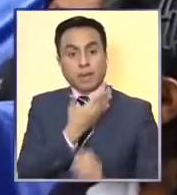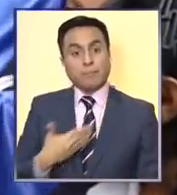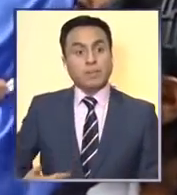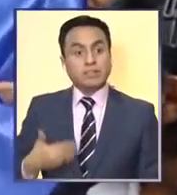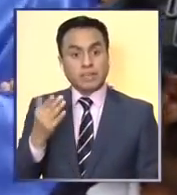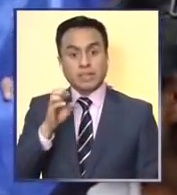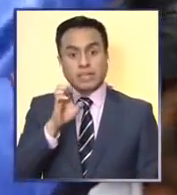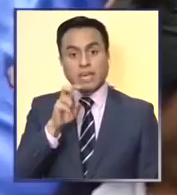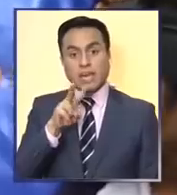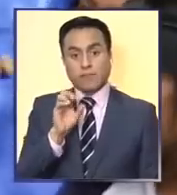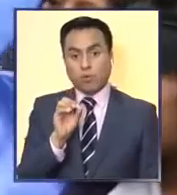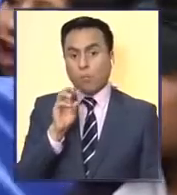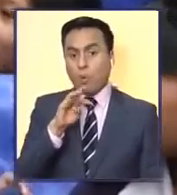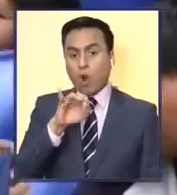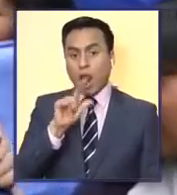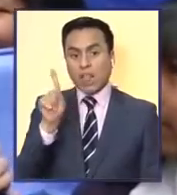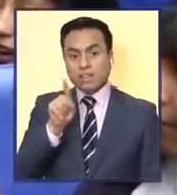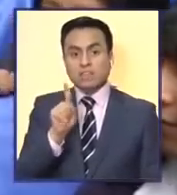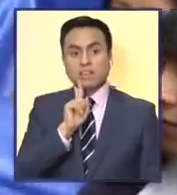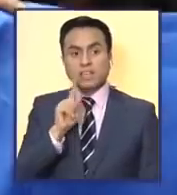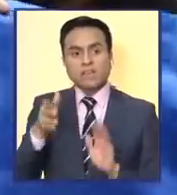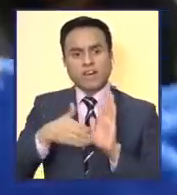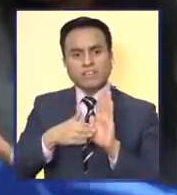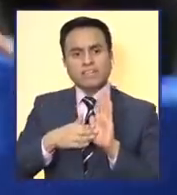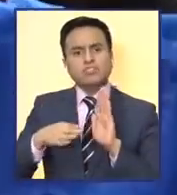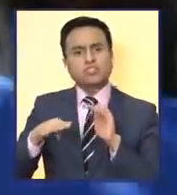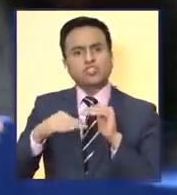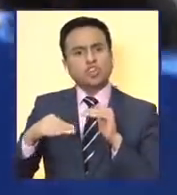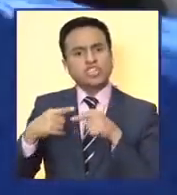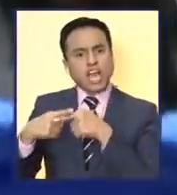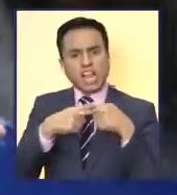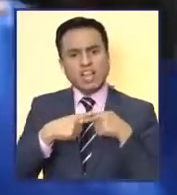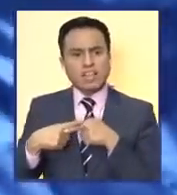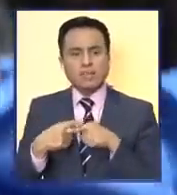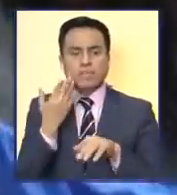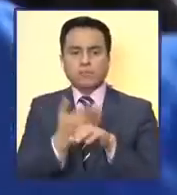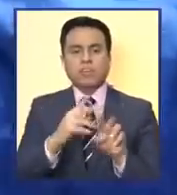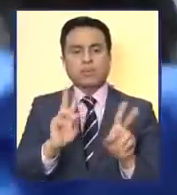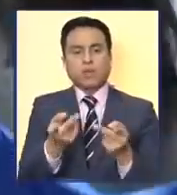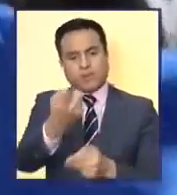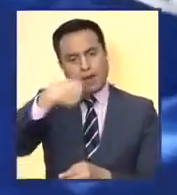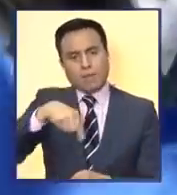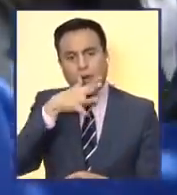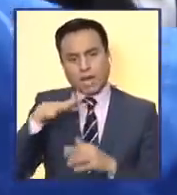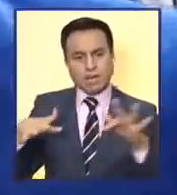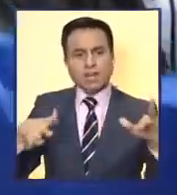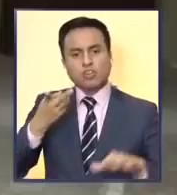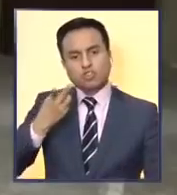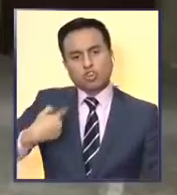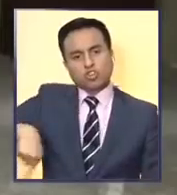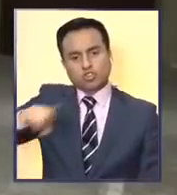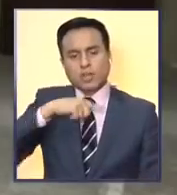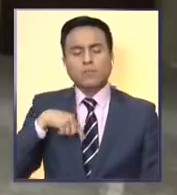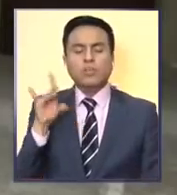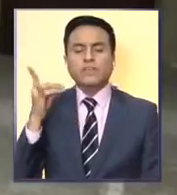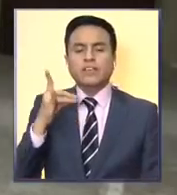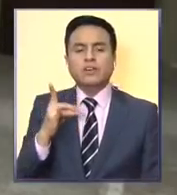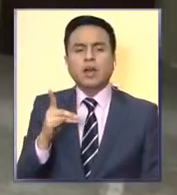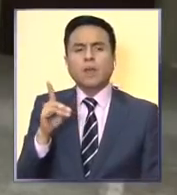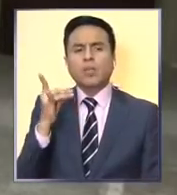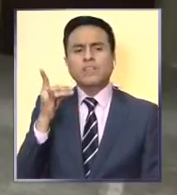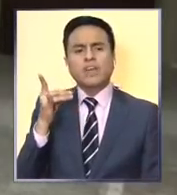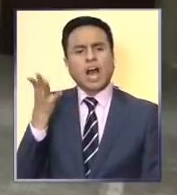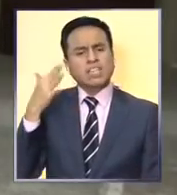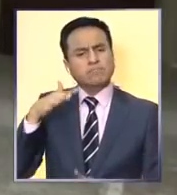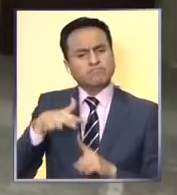Evo Morales, tiene su base social. Pedimos que nos devuelva el mar porque el mar nos pertenece a nosotros, a los bolivianos. Bolivia nació con